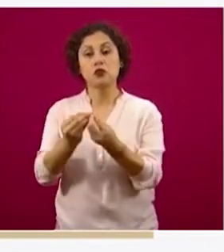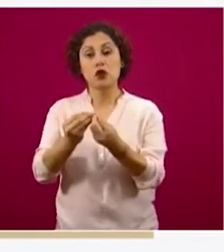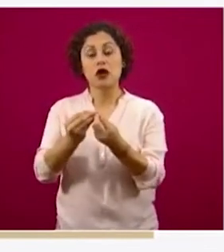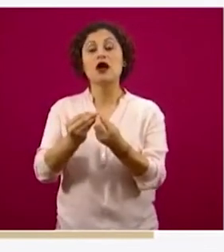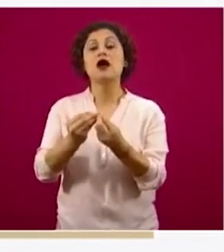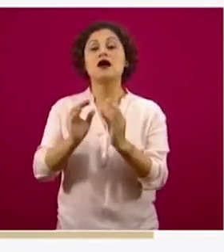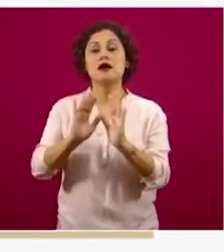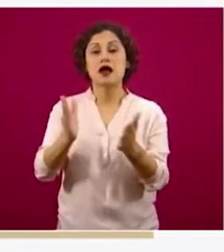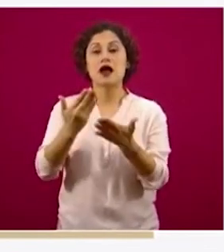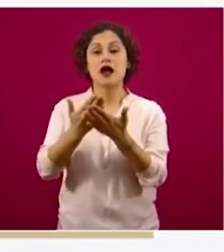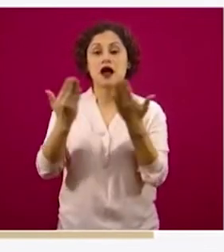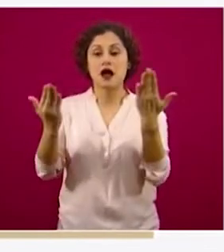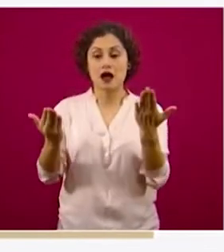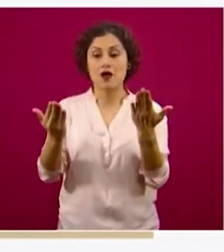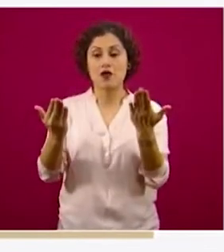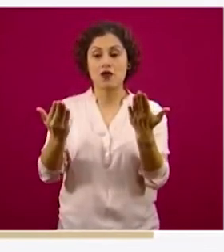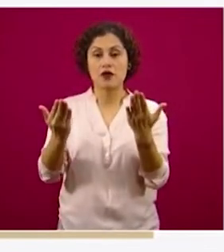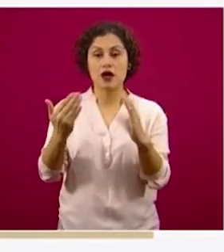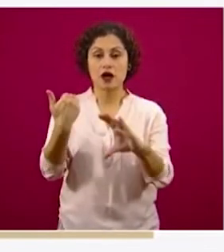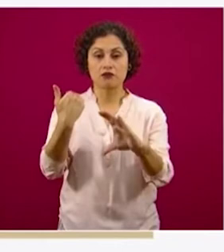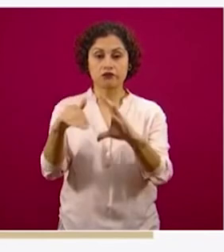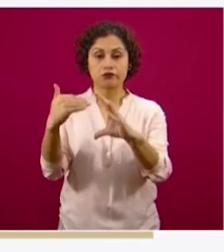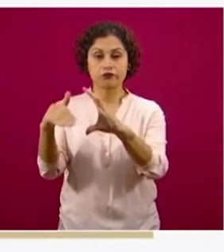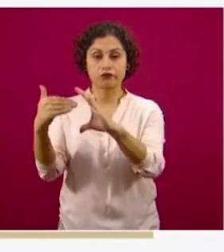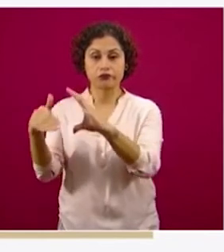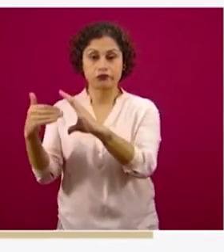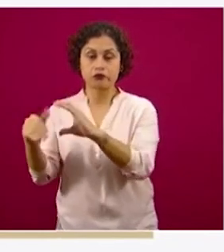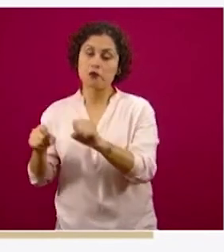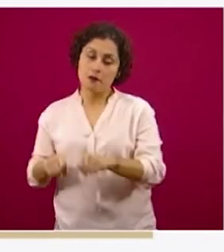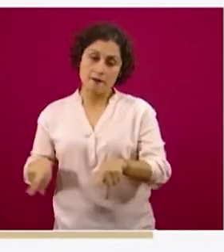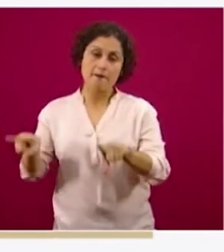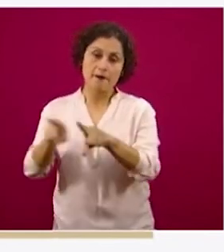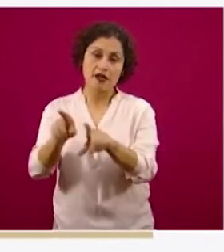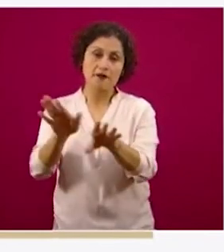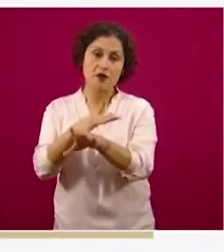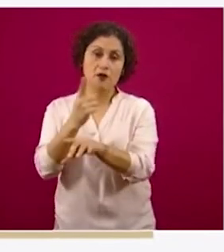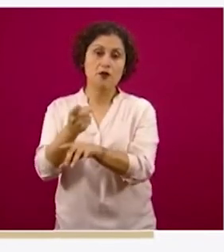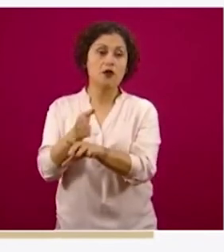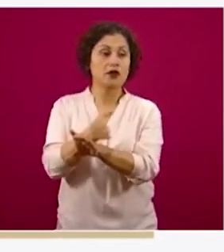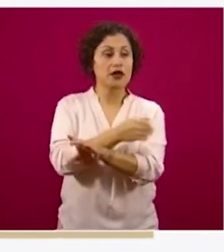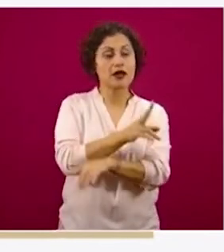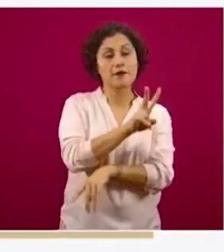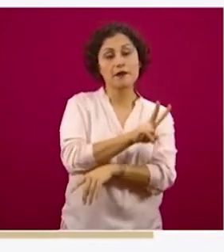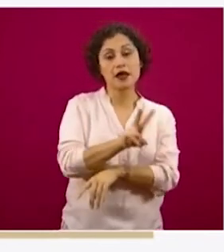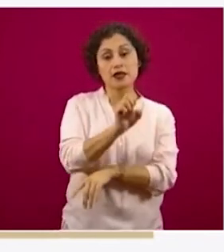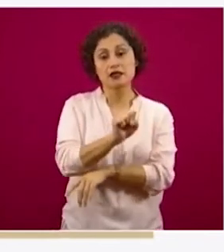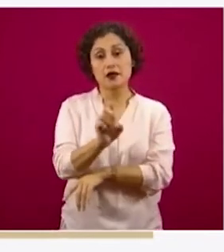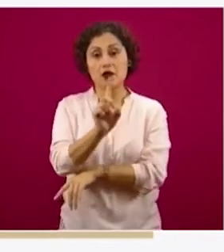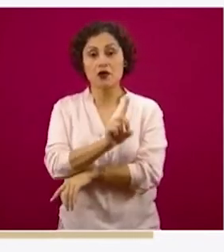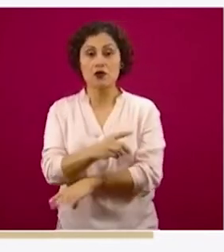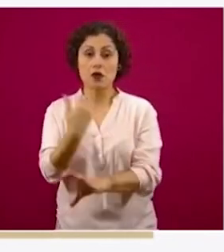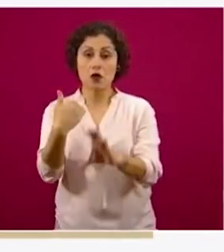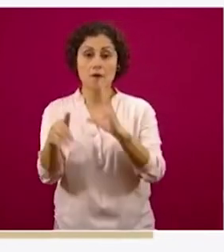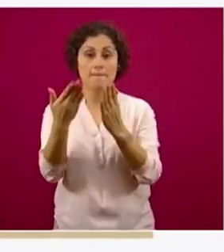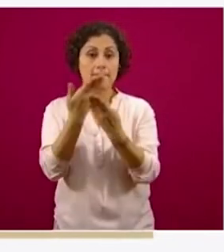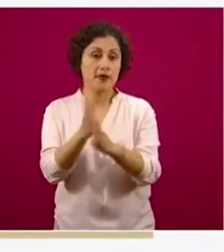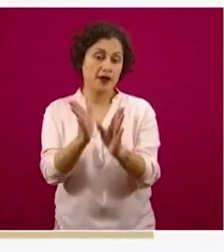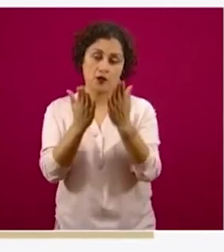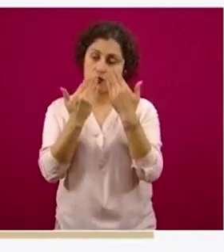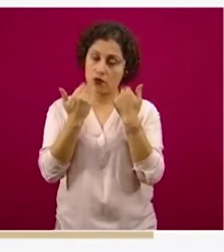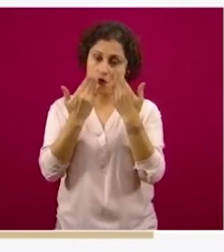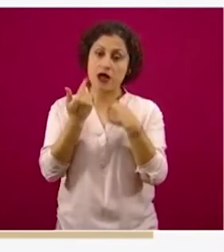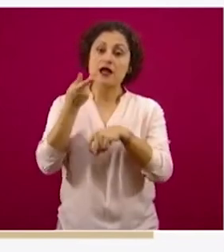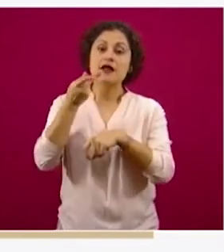pagaron es el mismo porque el viernes el sábado y el domingo pues no hubo actividad bancaria pero a partir de mañana